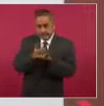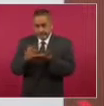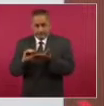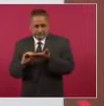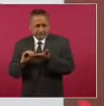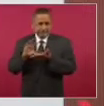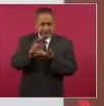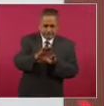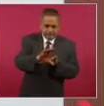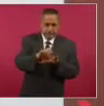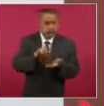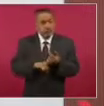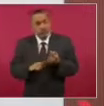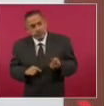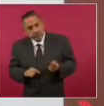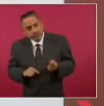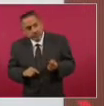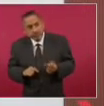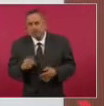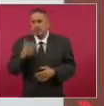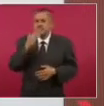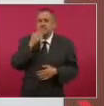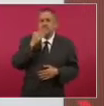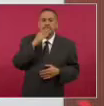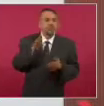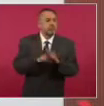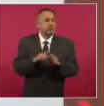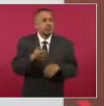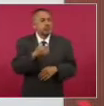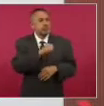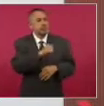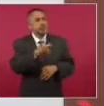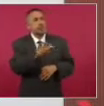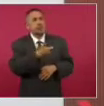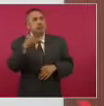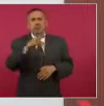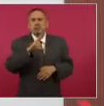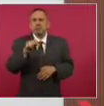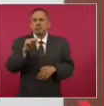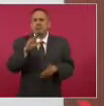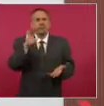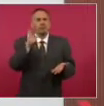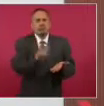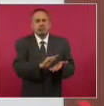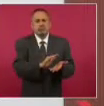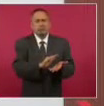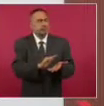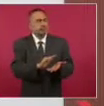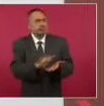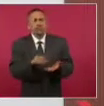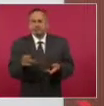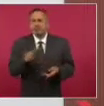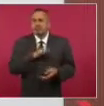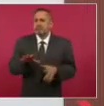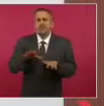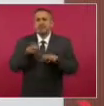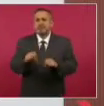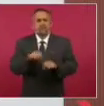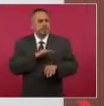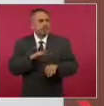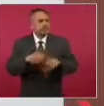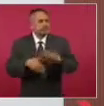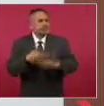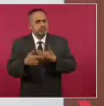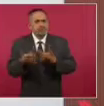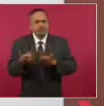mínimo registraron niveles inflacionarios por debajo del resto del país y que en esta región el